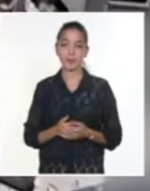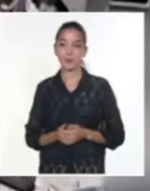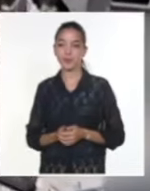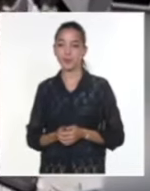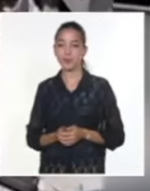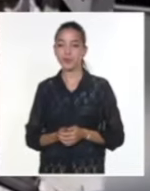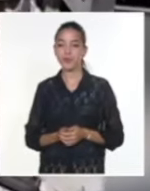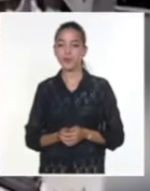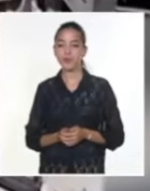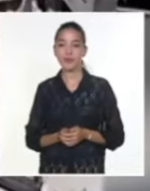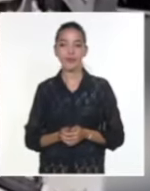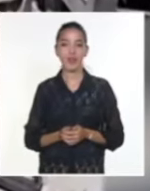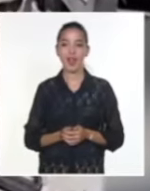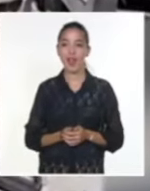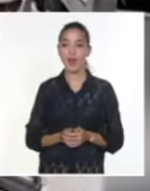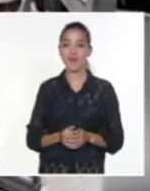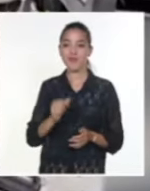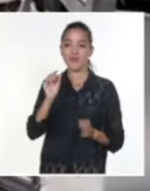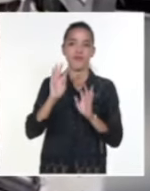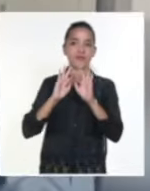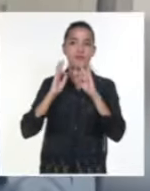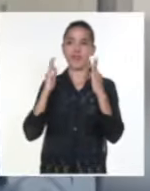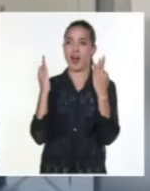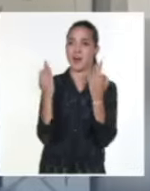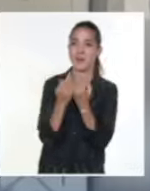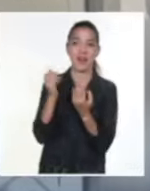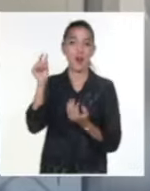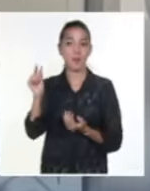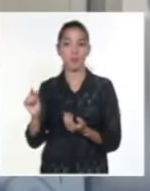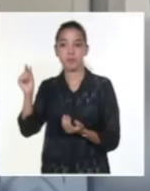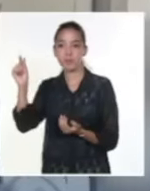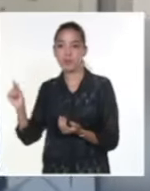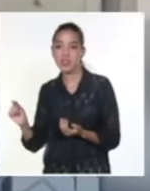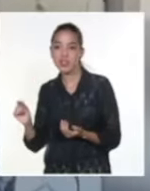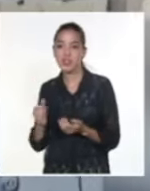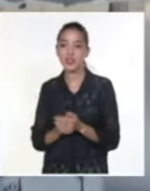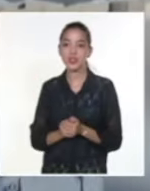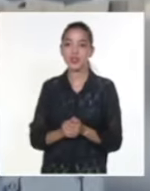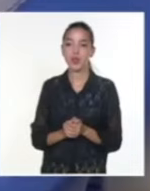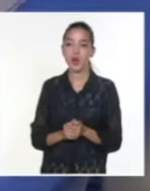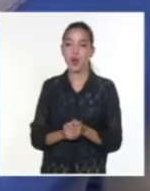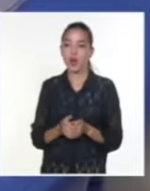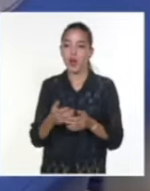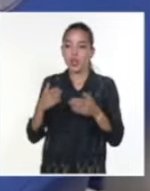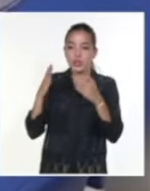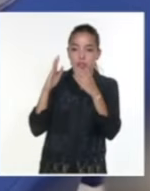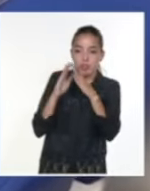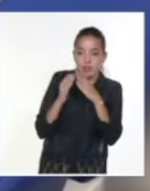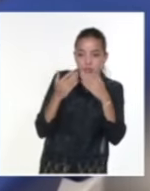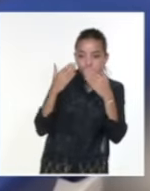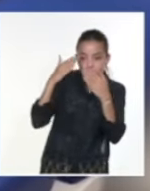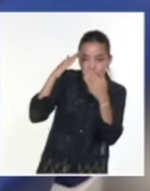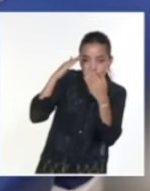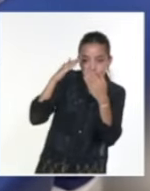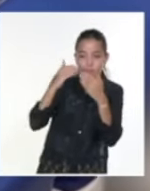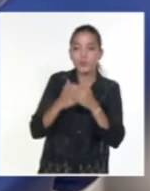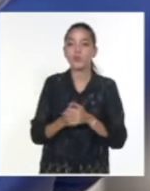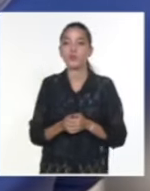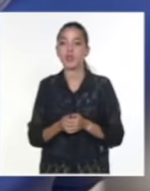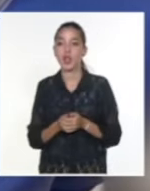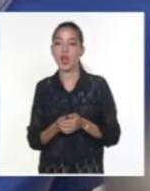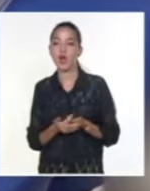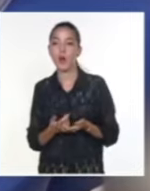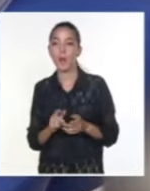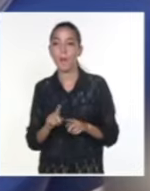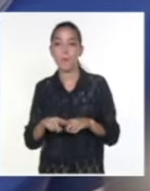familias ahora se refugian en instalaciones dañadas y destruidas en Yan Yuní, donde se brindan servicios esenciales a pesar de los crecientes